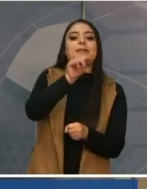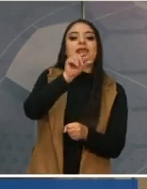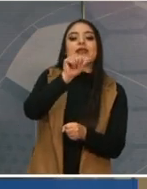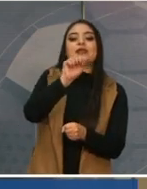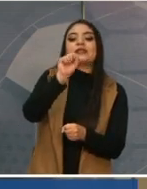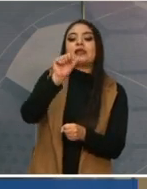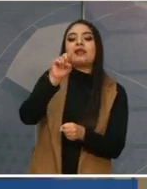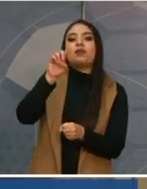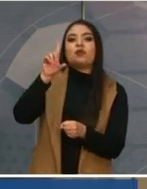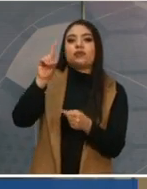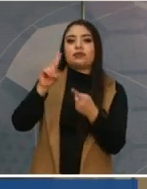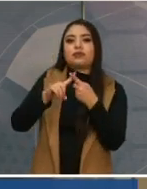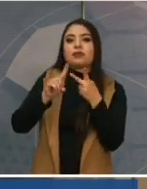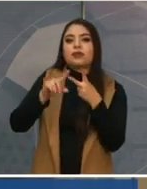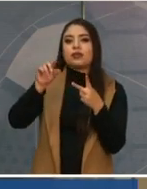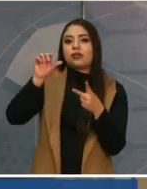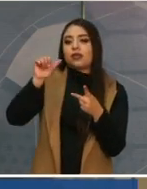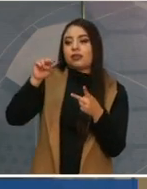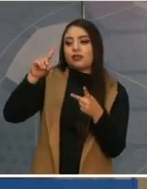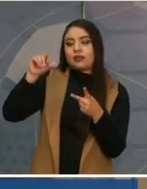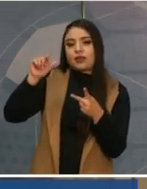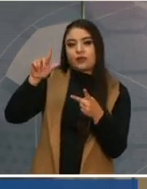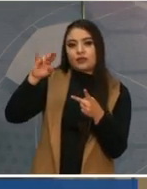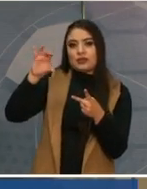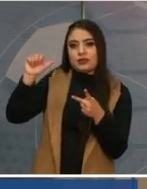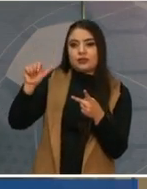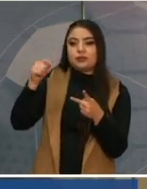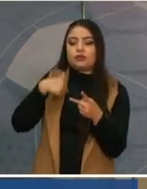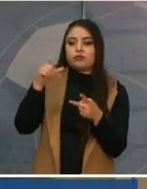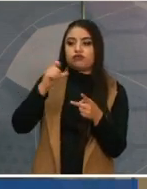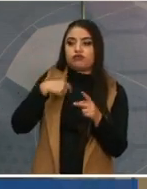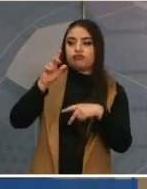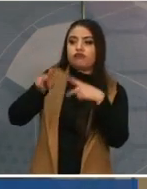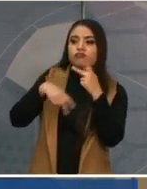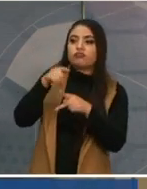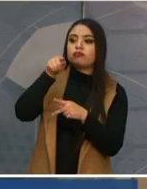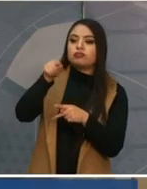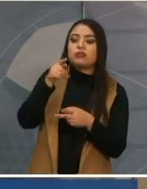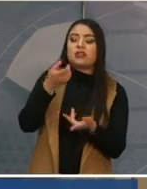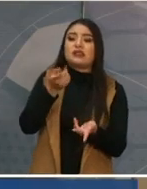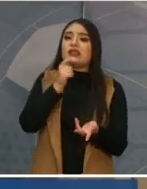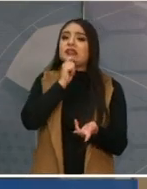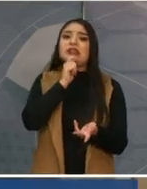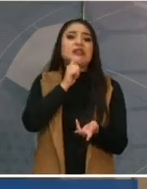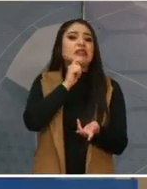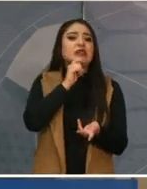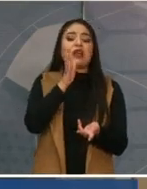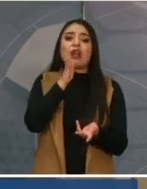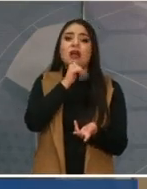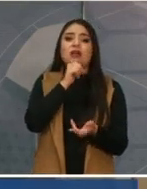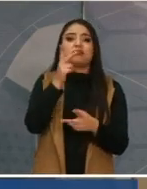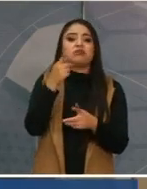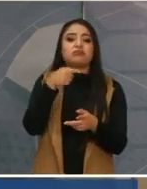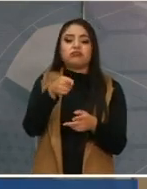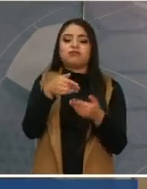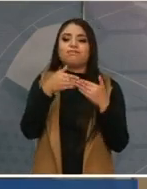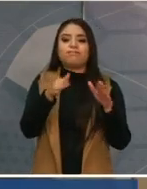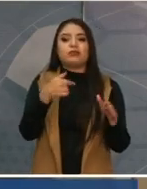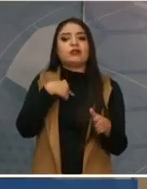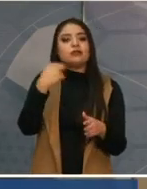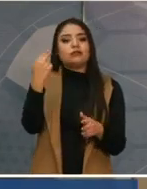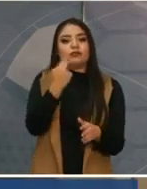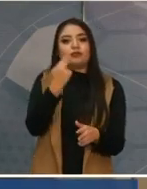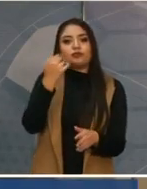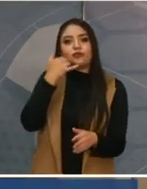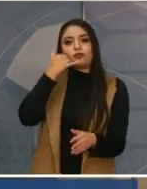Cuando yo me presento, el vale para ellos no es válido todavía, que tiene que hacer una llamada a la aseguradora,